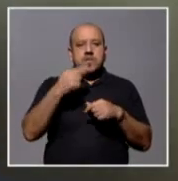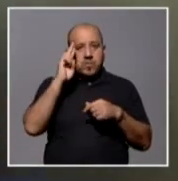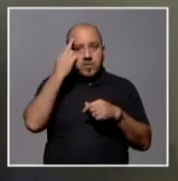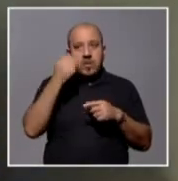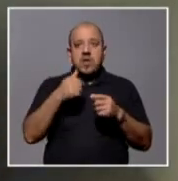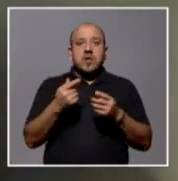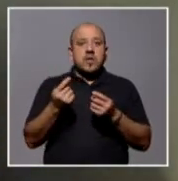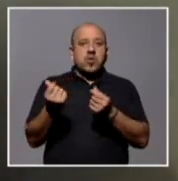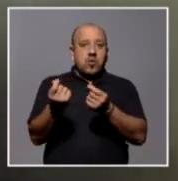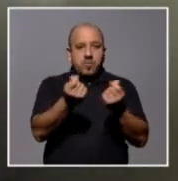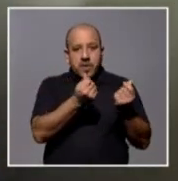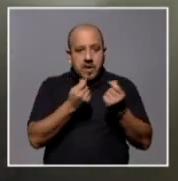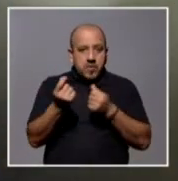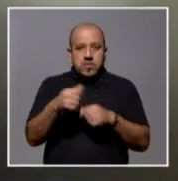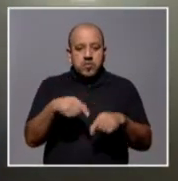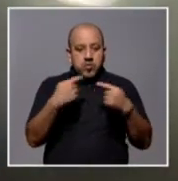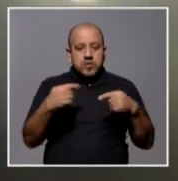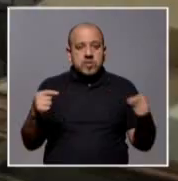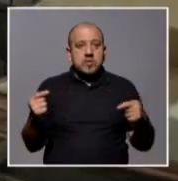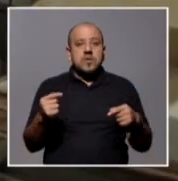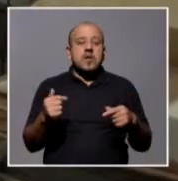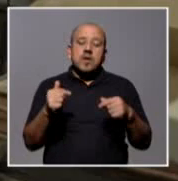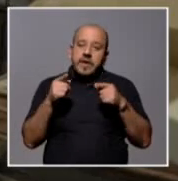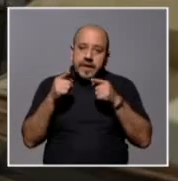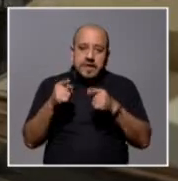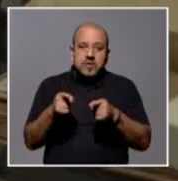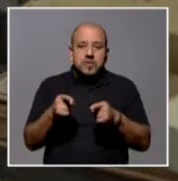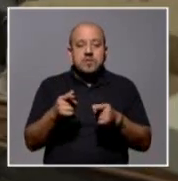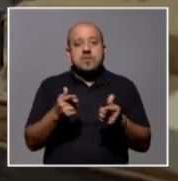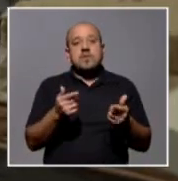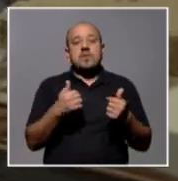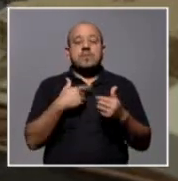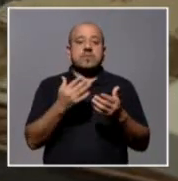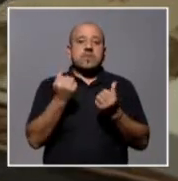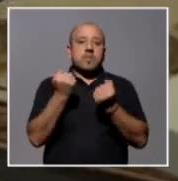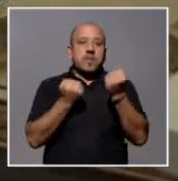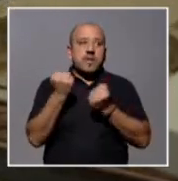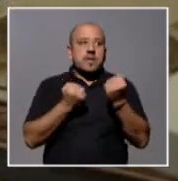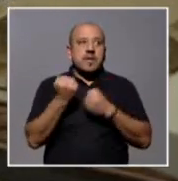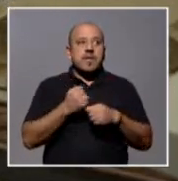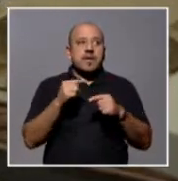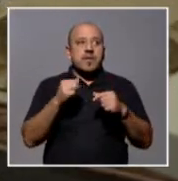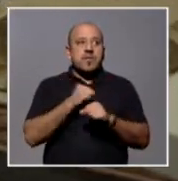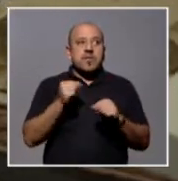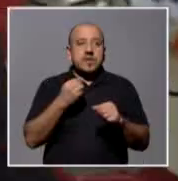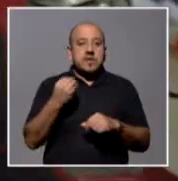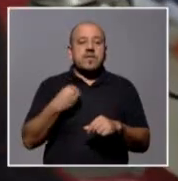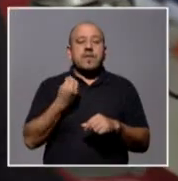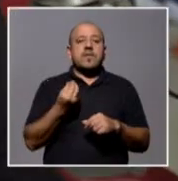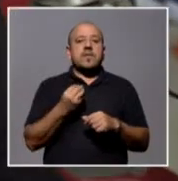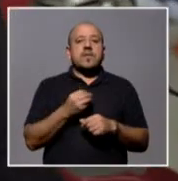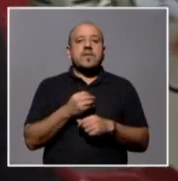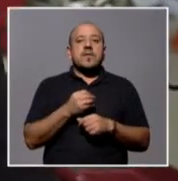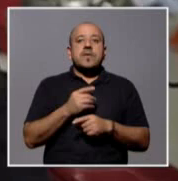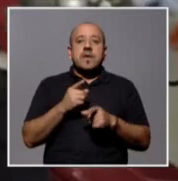volúmenes importantes, o sea que eso nos vino sin duda muy bueno económicamente, ¿no? Para la situación en la que estábamos. A